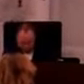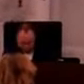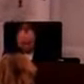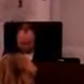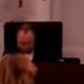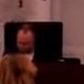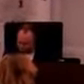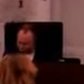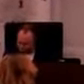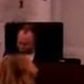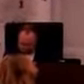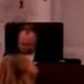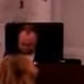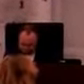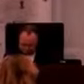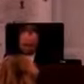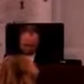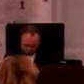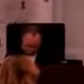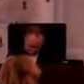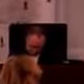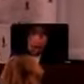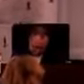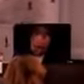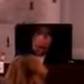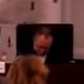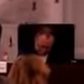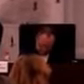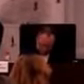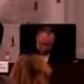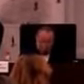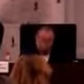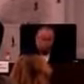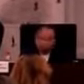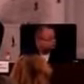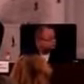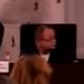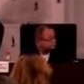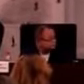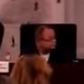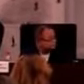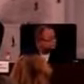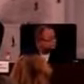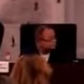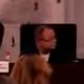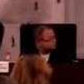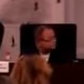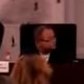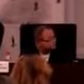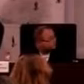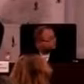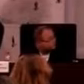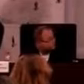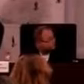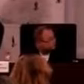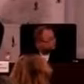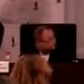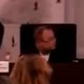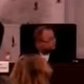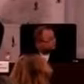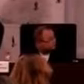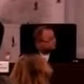día han sido historias heterosexuales. Y quería haceros llegar la